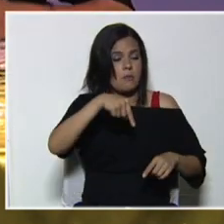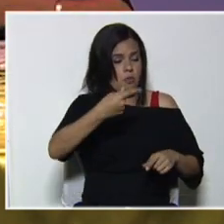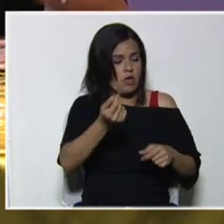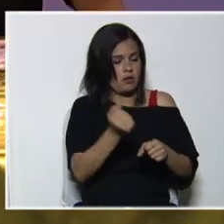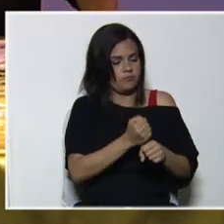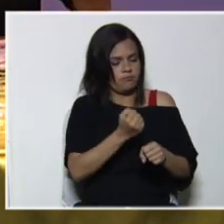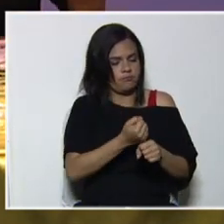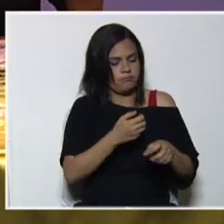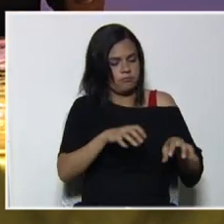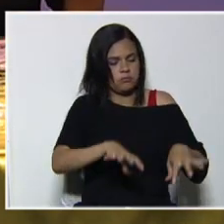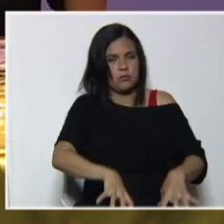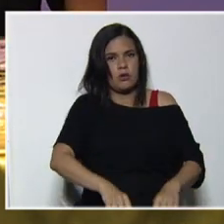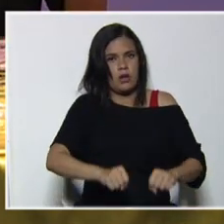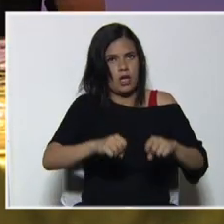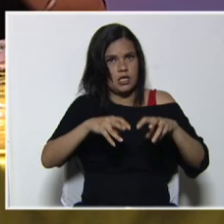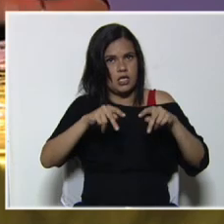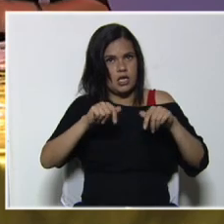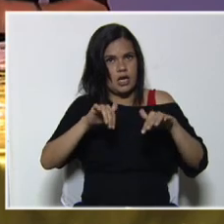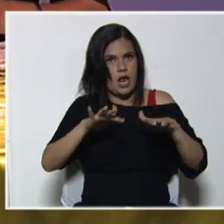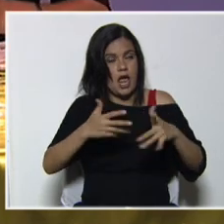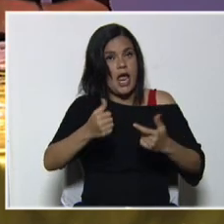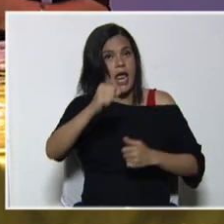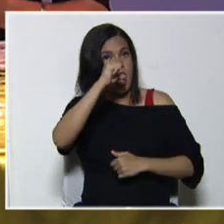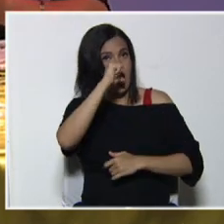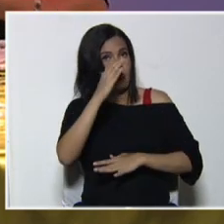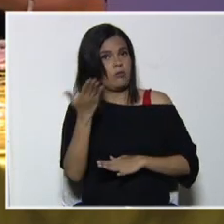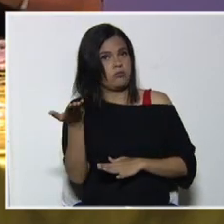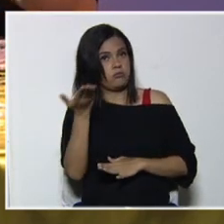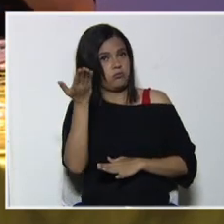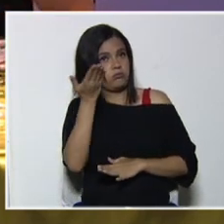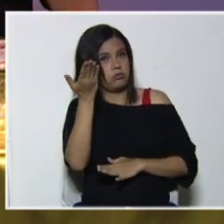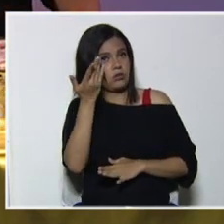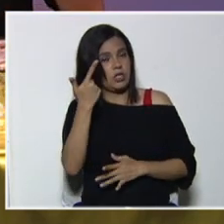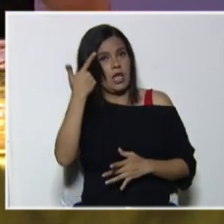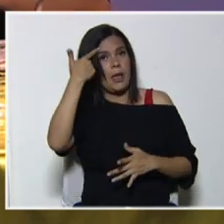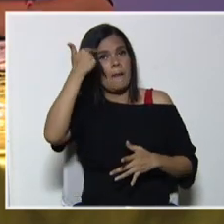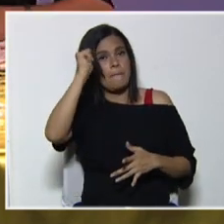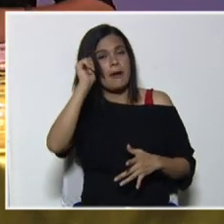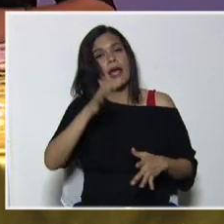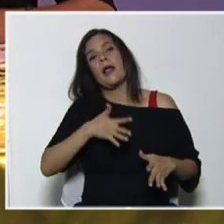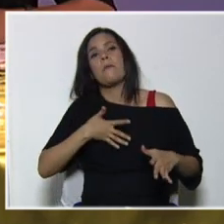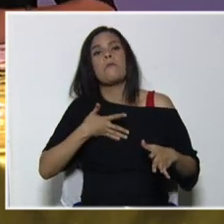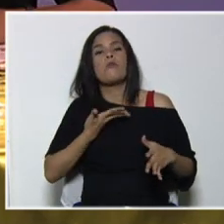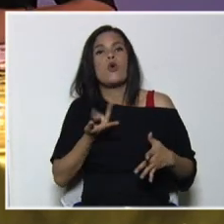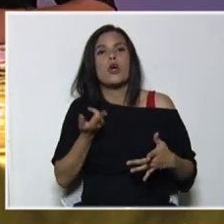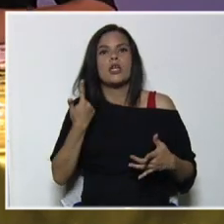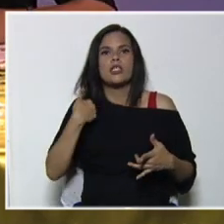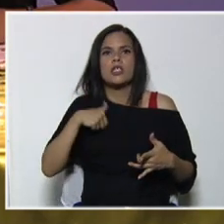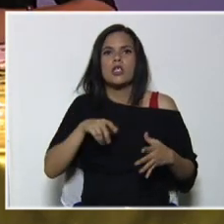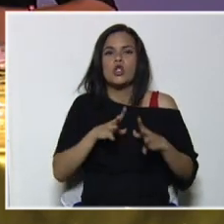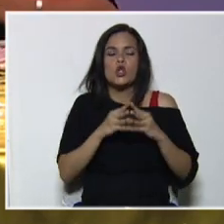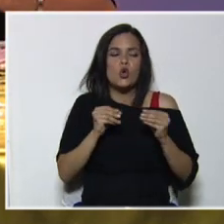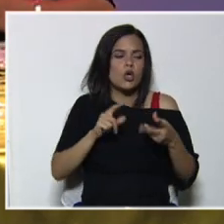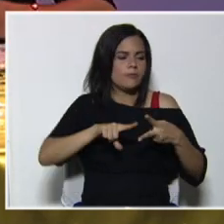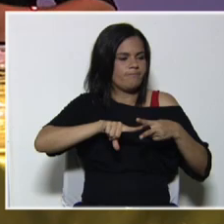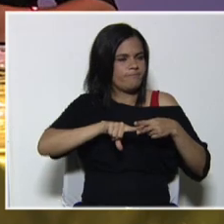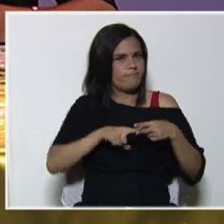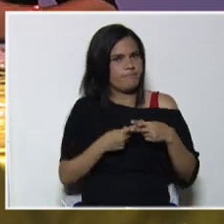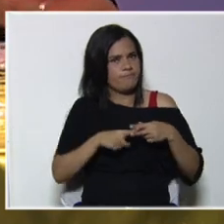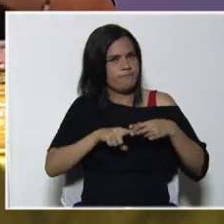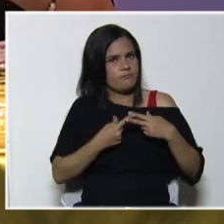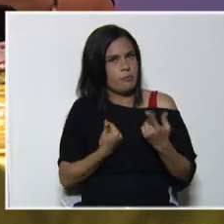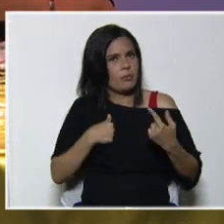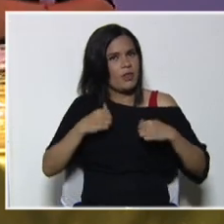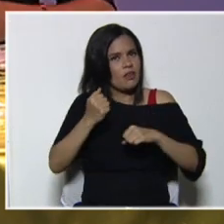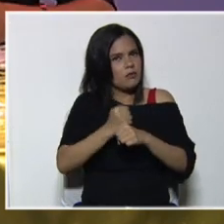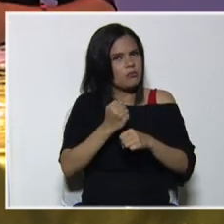tierra. El agua también es sumamente importante para poder mantener todas aquellas herramientas del